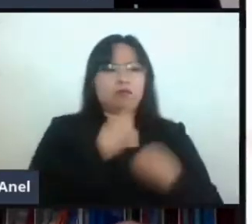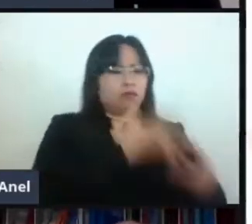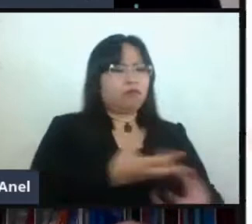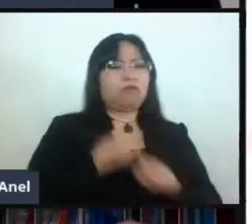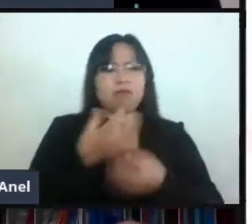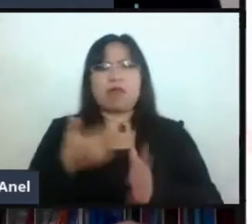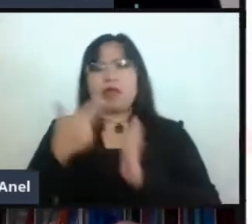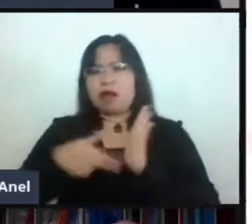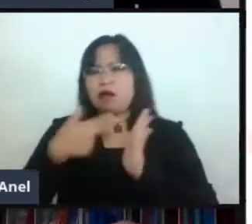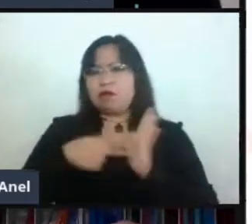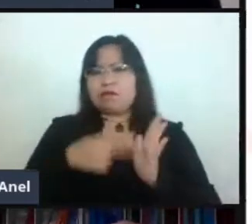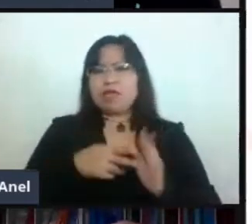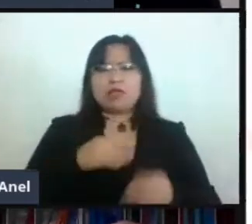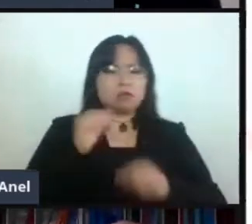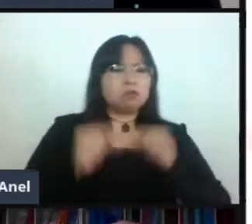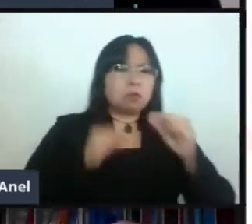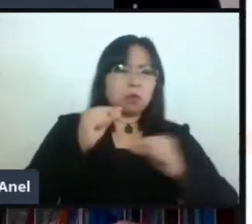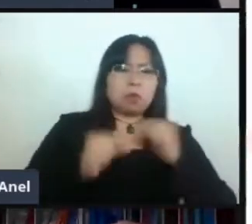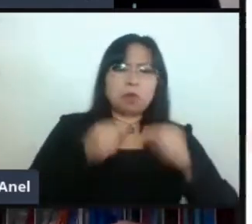pues vámonos a